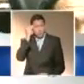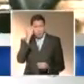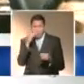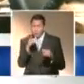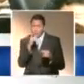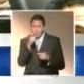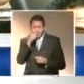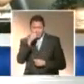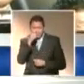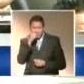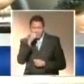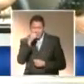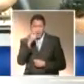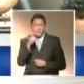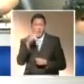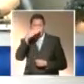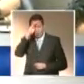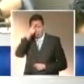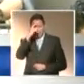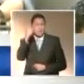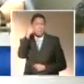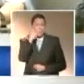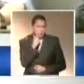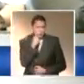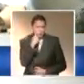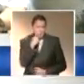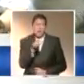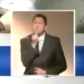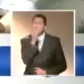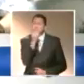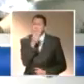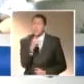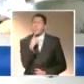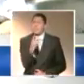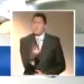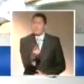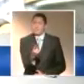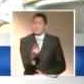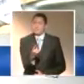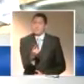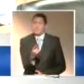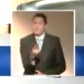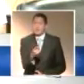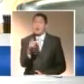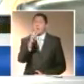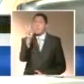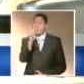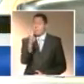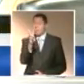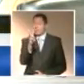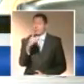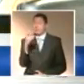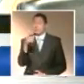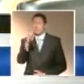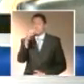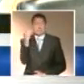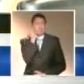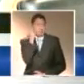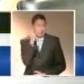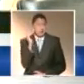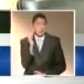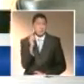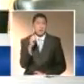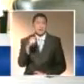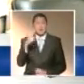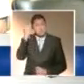delicadas afirmaciones hechas por quien consideramos un agente cubano, Mario Silva.